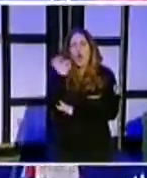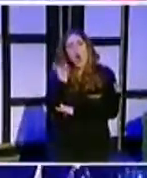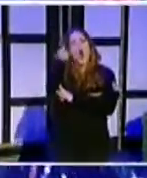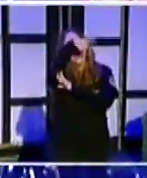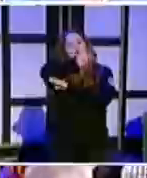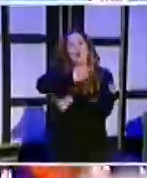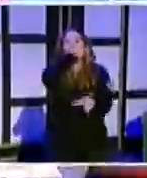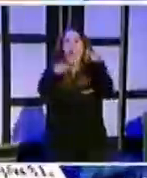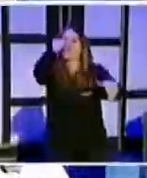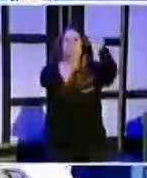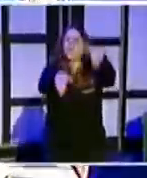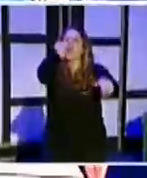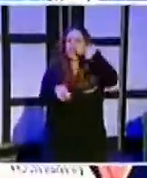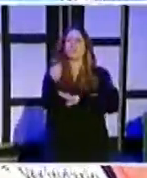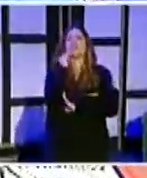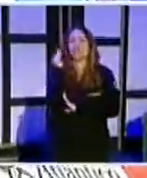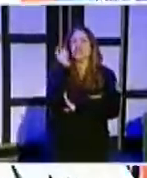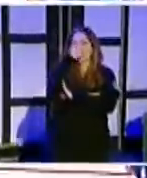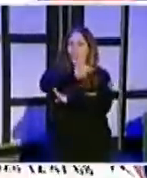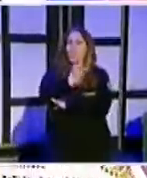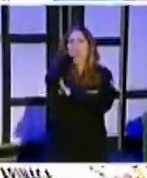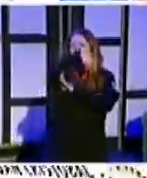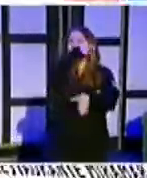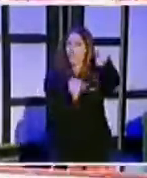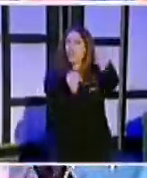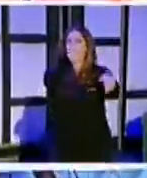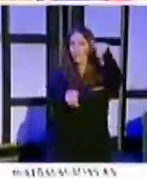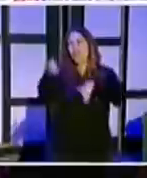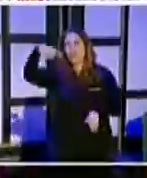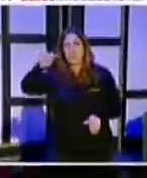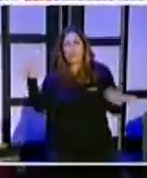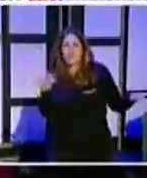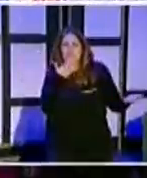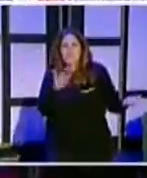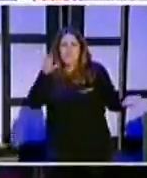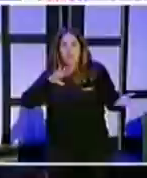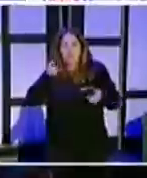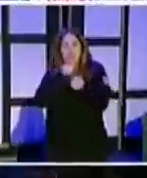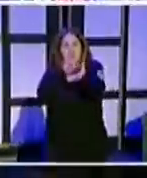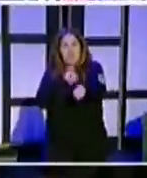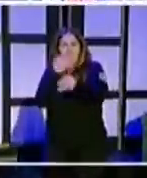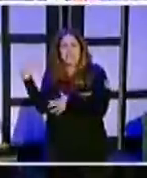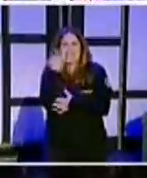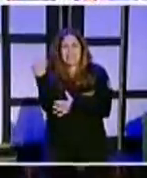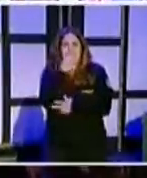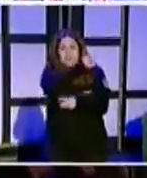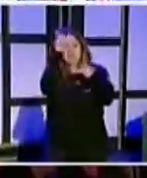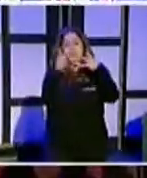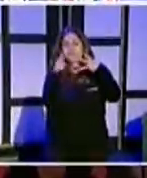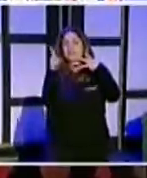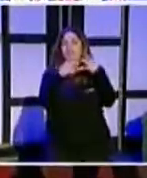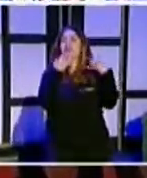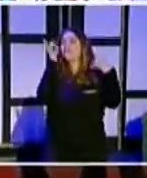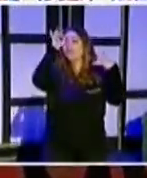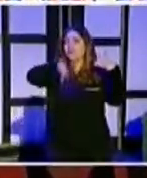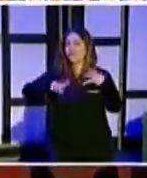o aquel que le votó, o aquel que le votó. Vaya perla que soltó. Ahora viene el segundo, ¿sabes quién lo logrará?